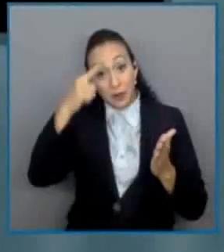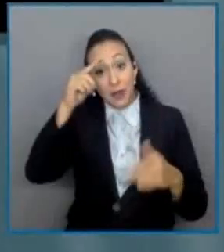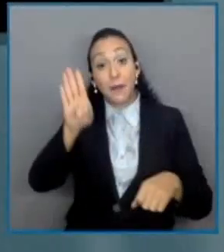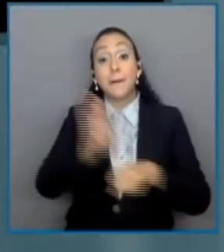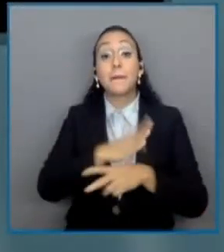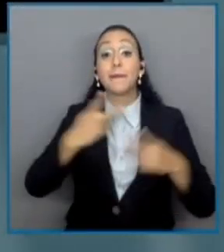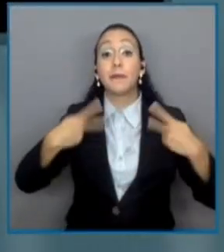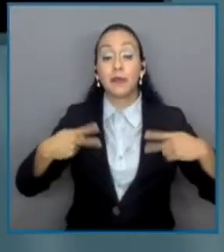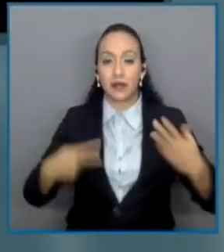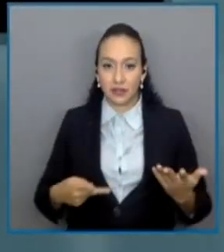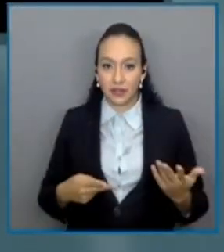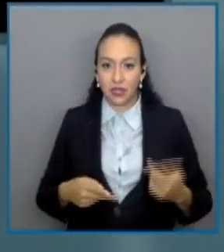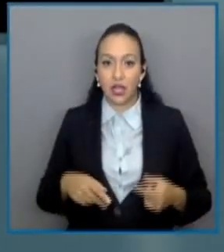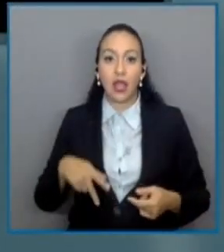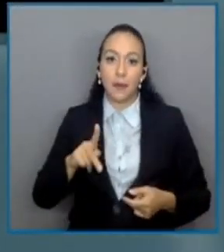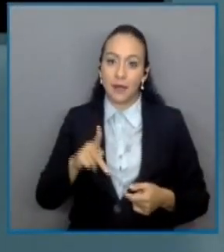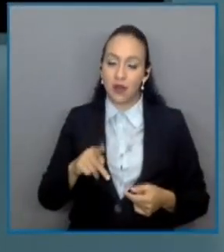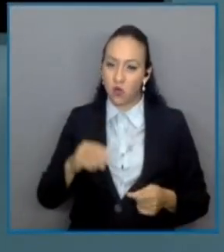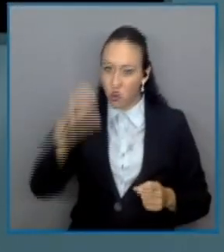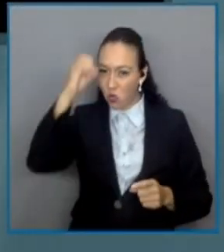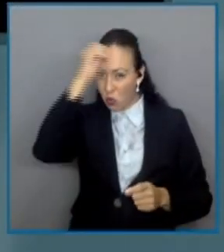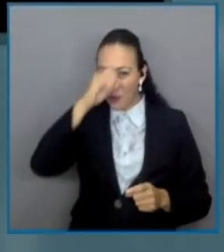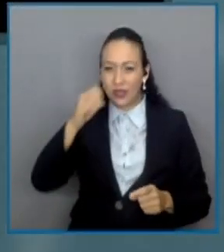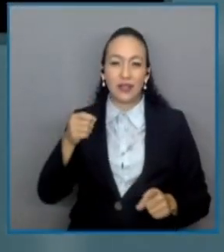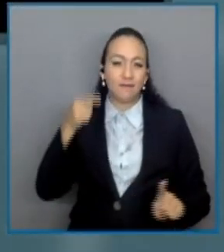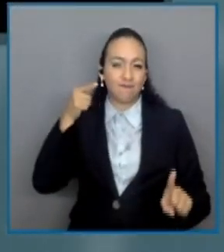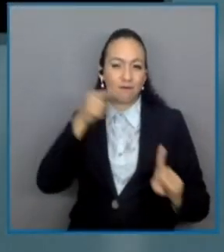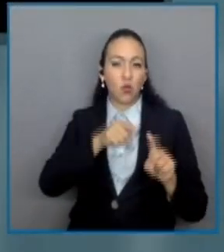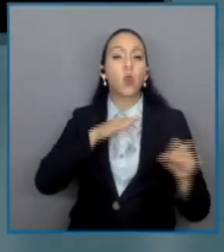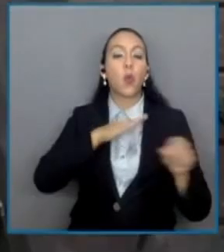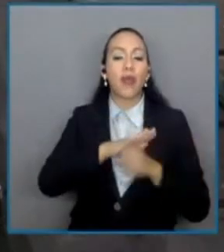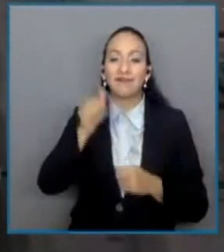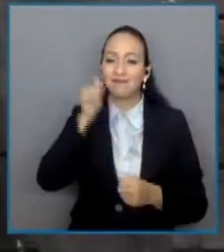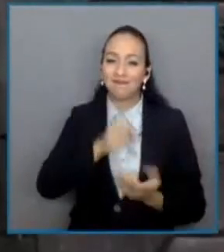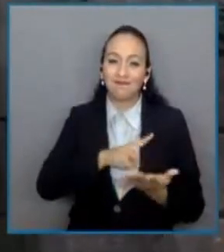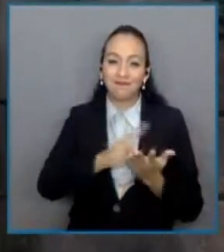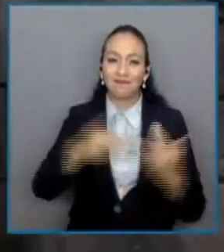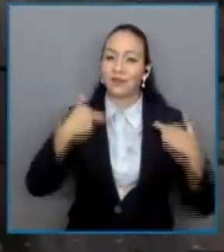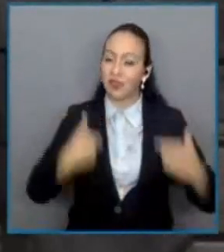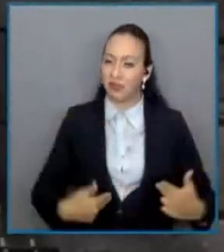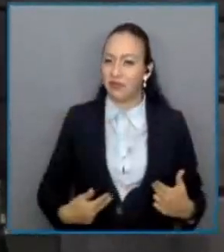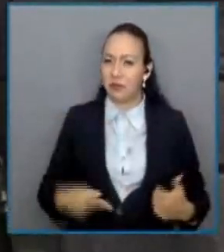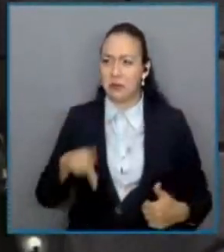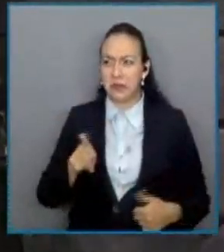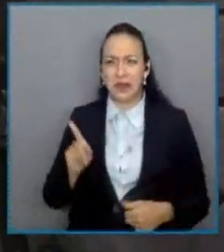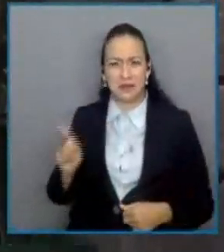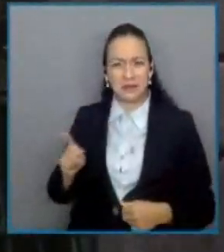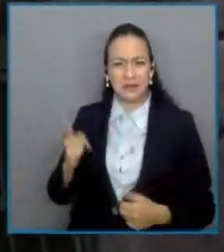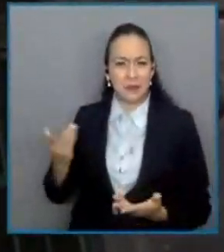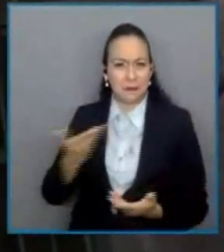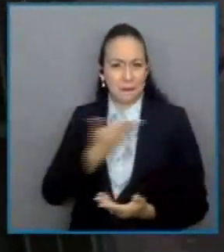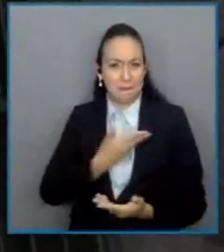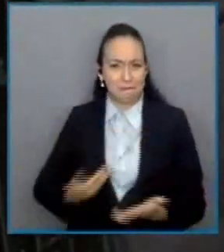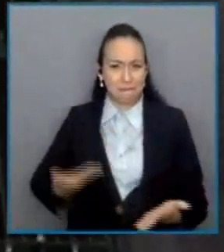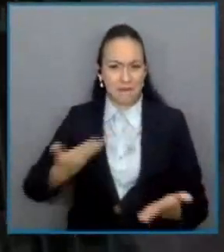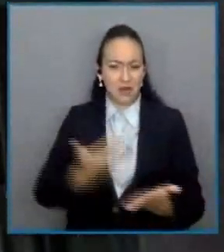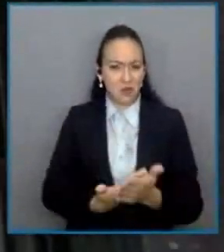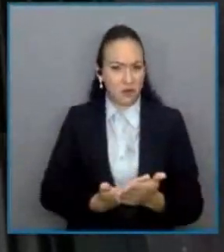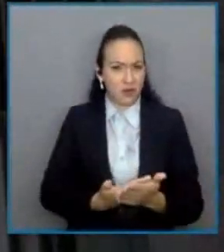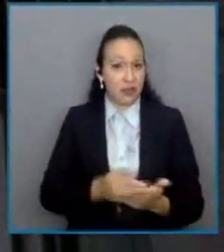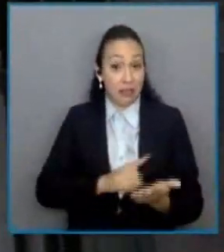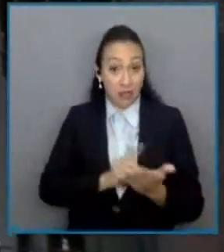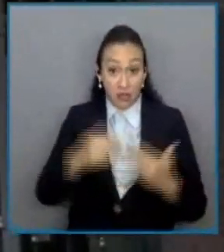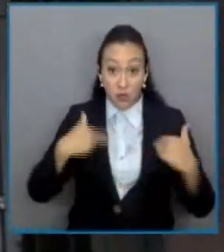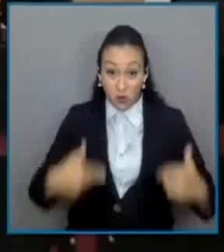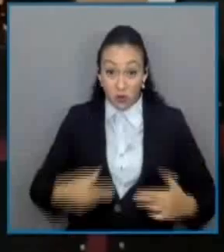del respeto a los derechos humanos, por lo que es indispensable saber si la reforma será progresiva o regresiva en ese aspecto, si se aplicará